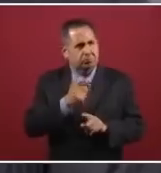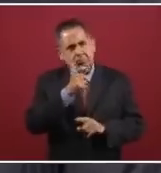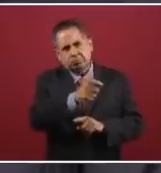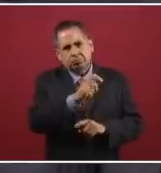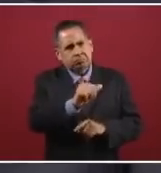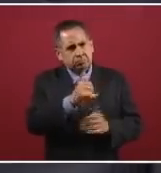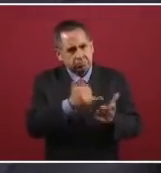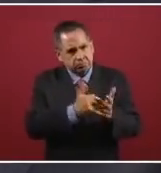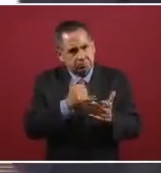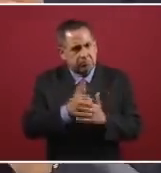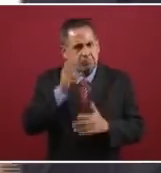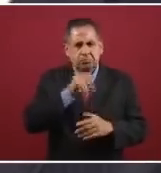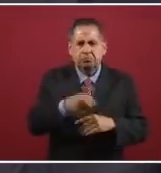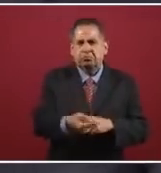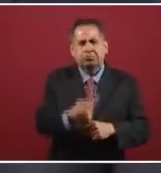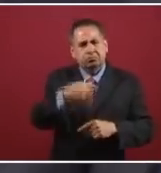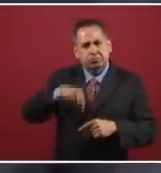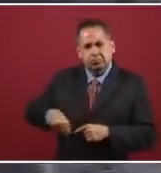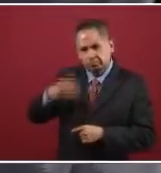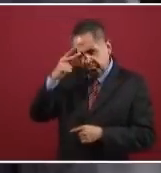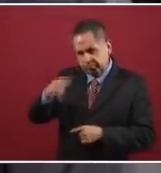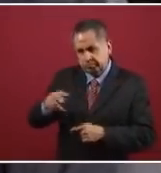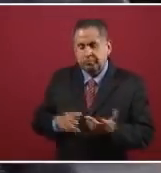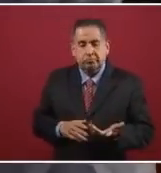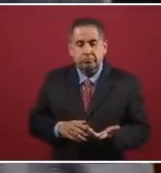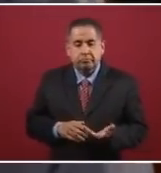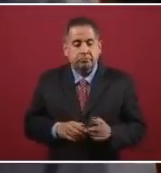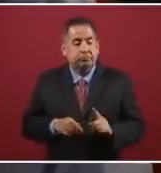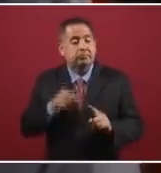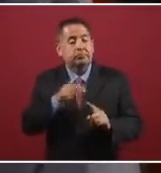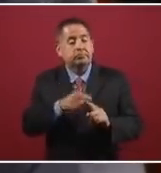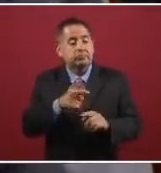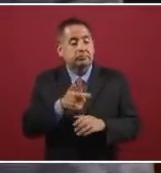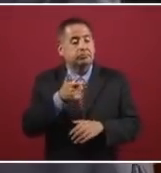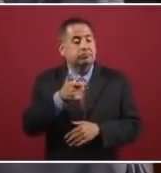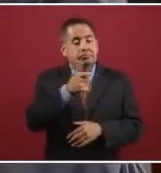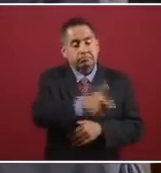impuestos que se iban a utilizar